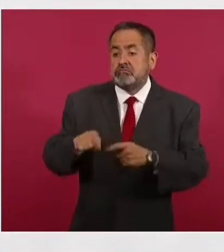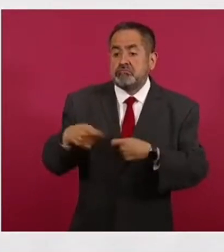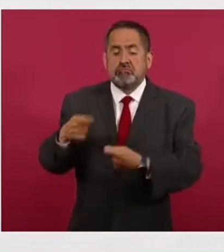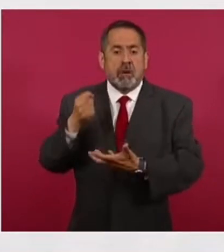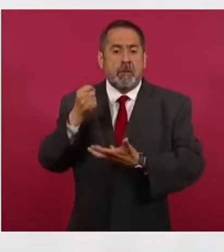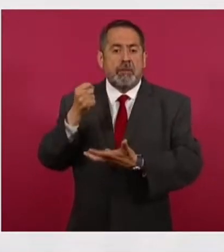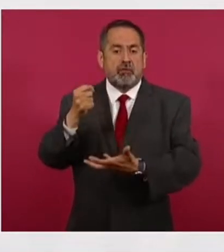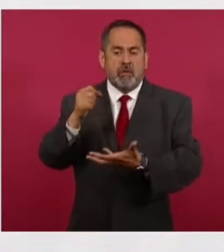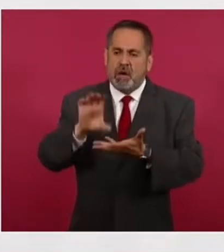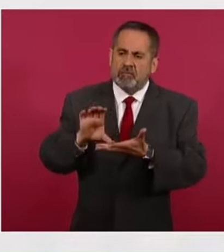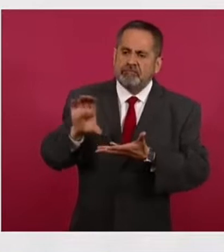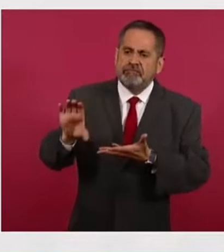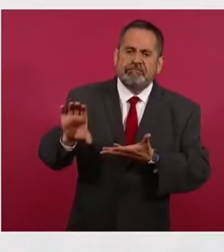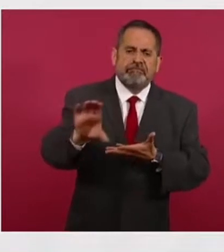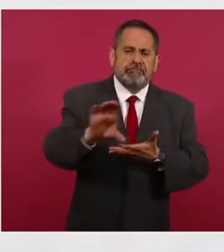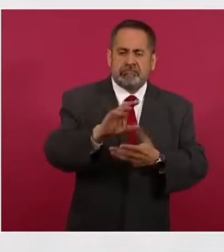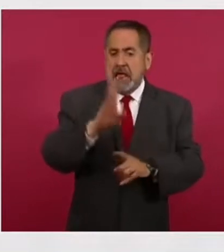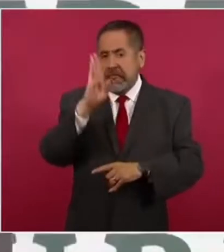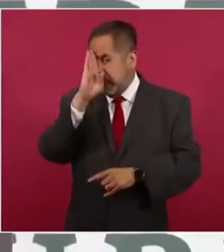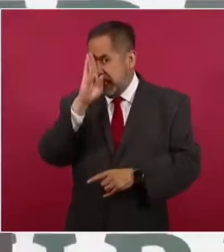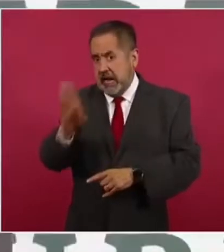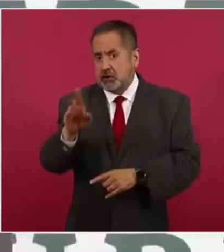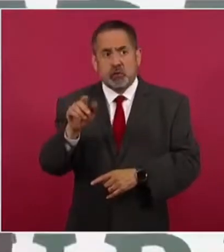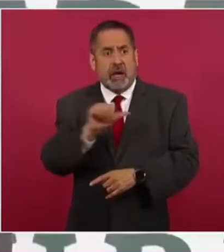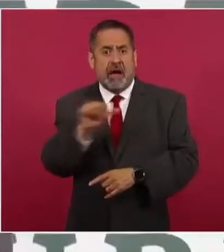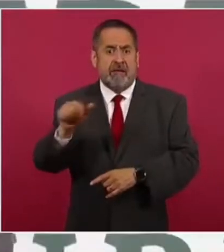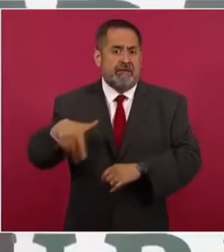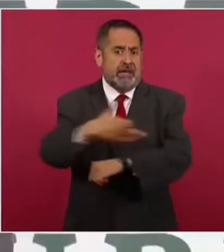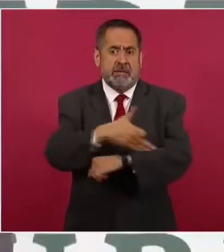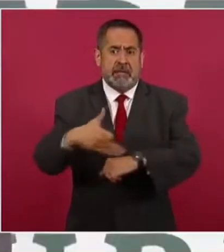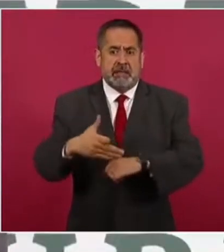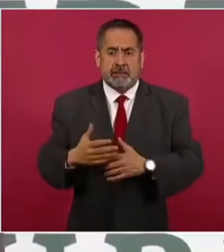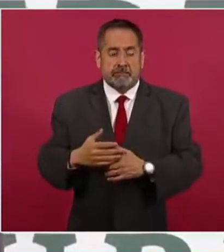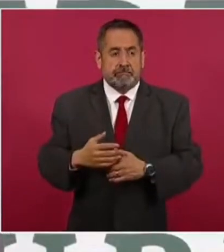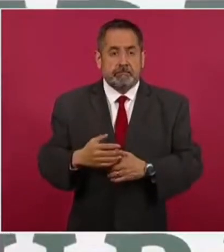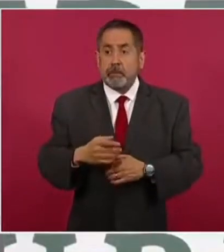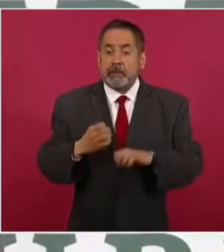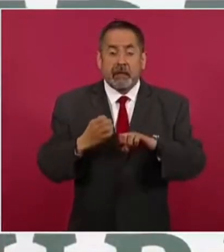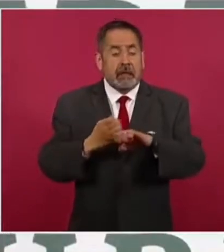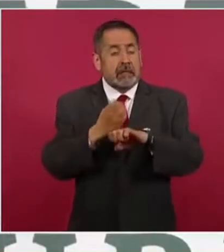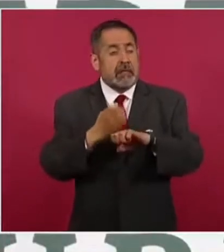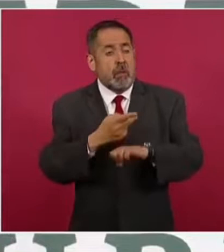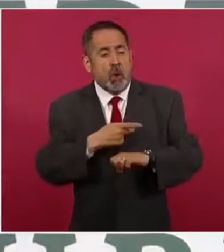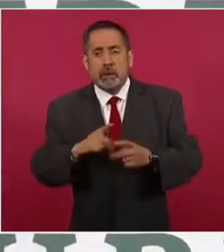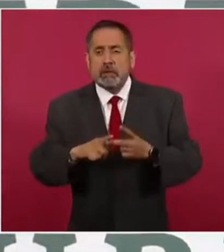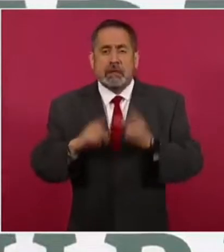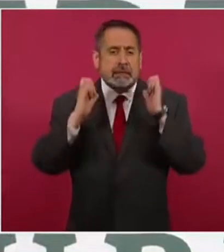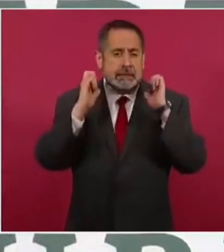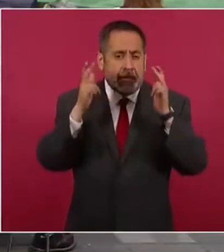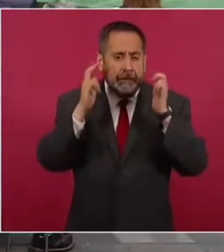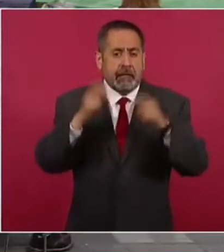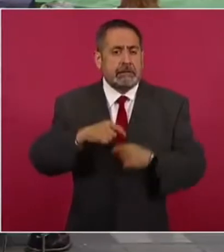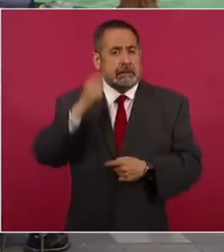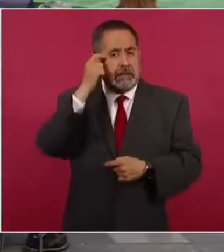presupuesto nacional de manera directa. Y en los estados más pobres, como Chiapas,